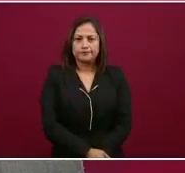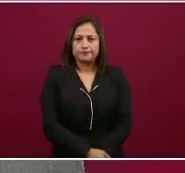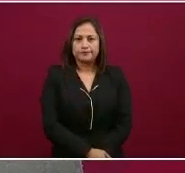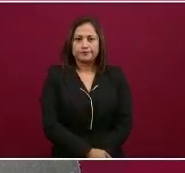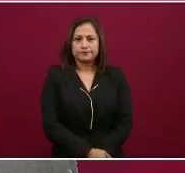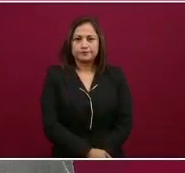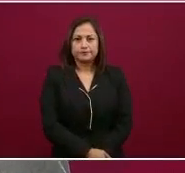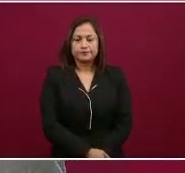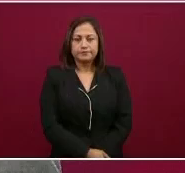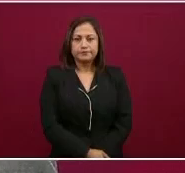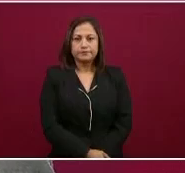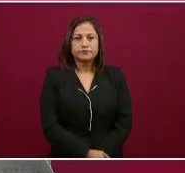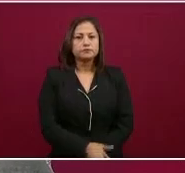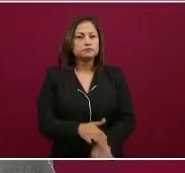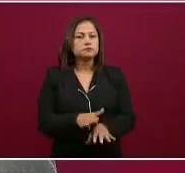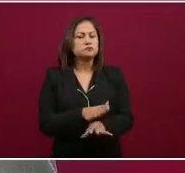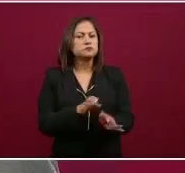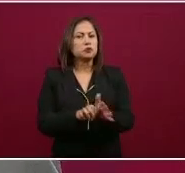El responder